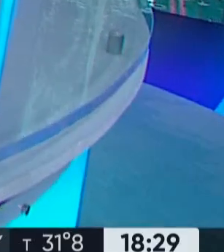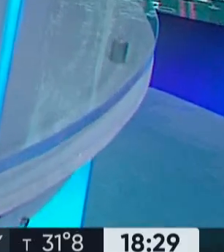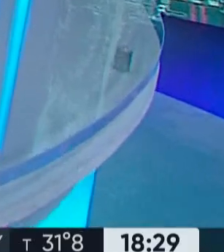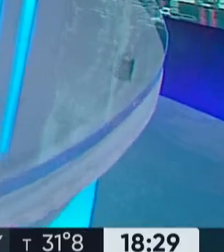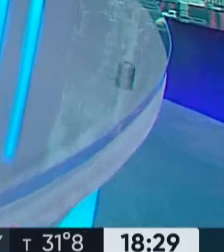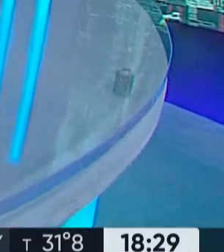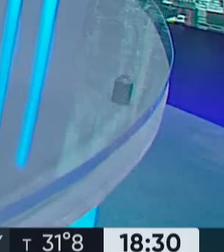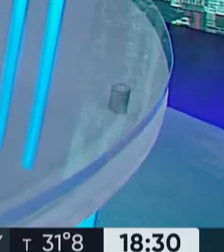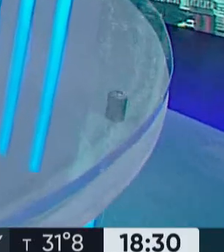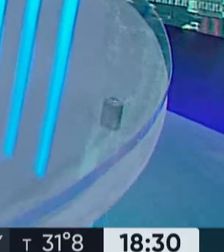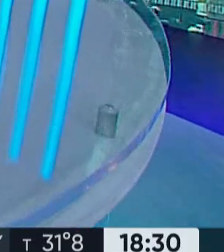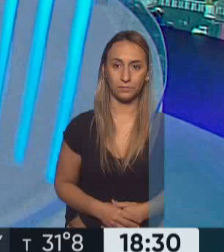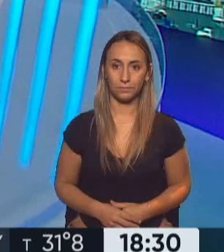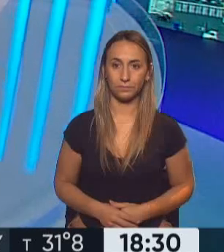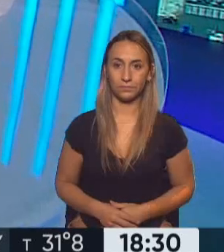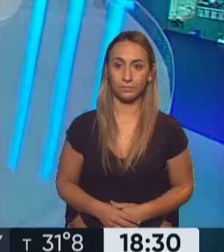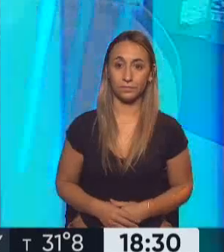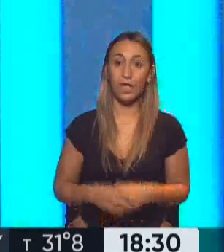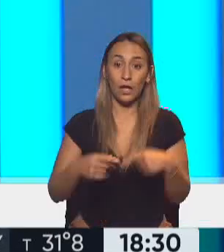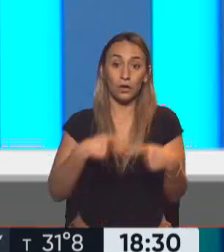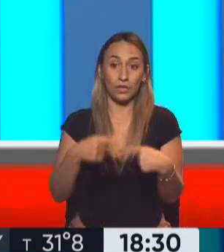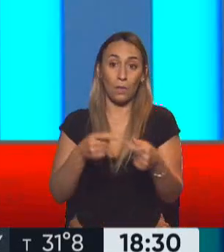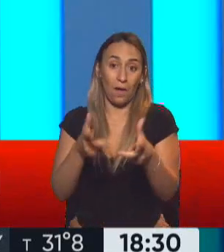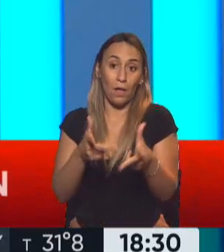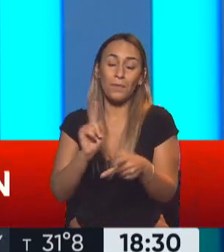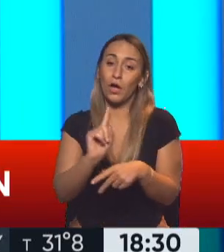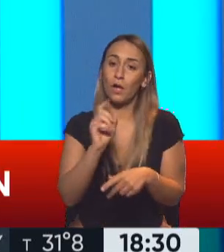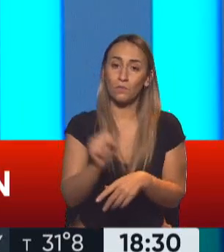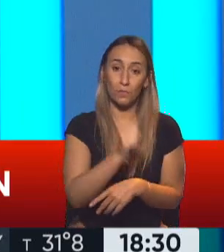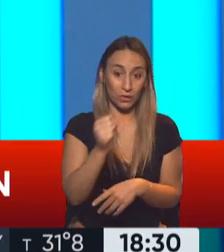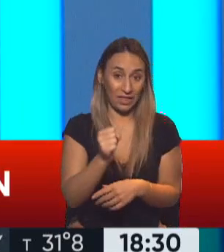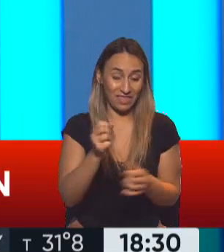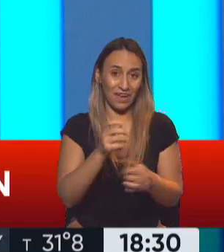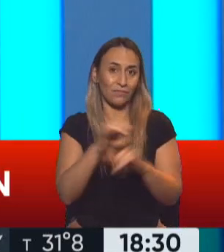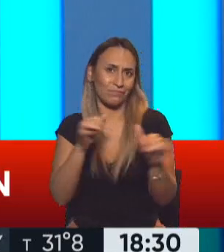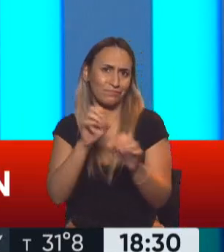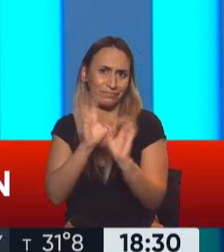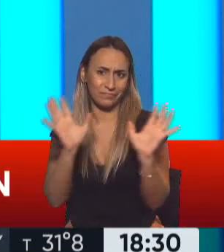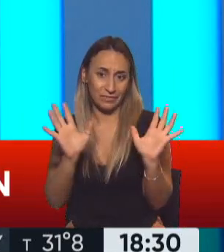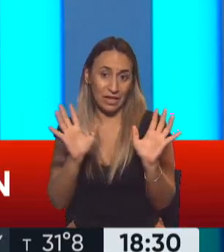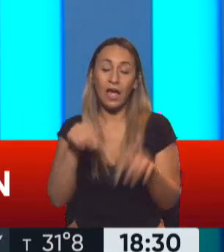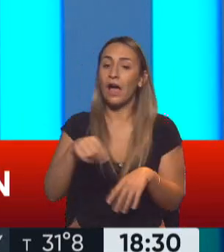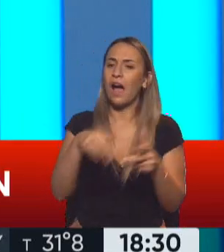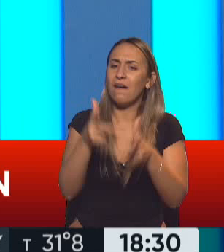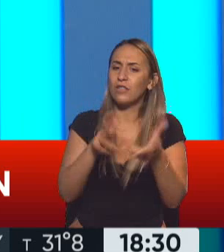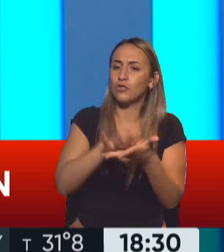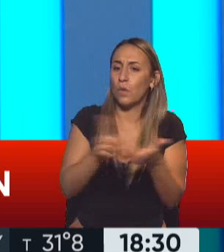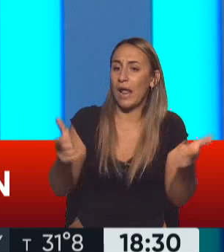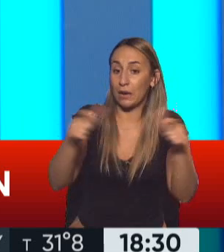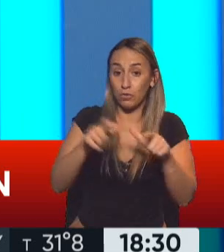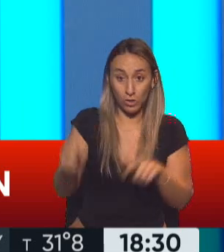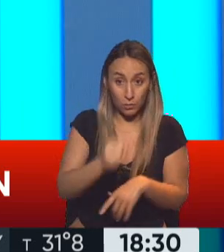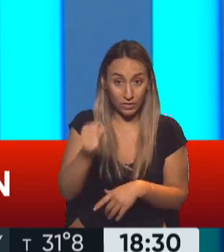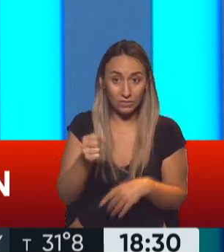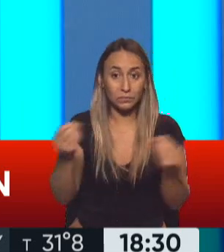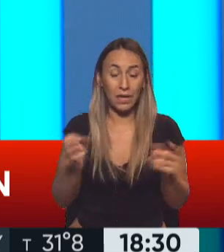ahora vamos a seguir hablando, pero es importante aclarar, Gaby, antes que nada, de que estamos hablando de una reunión trascendental. ¿Por qué? Porque por